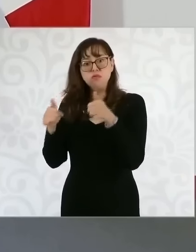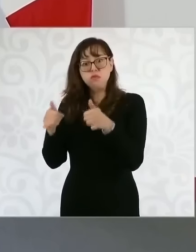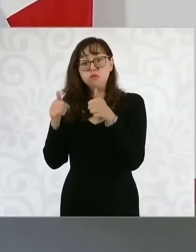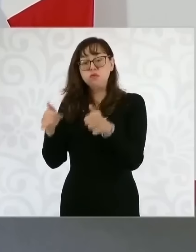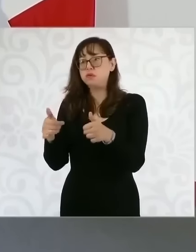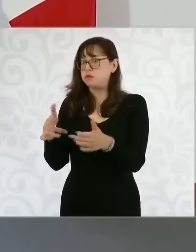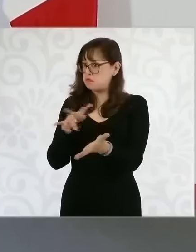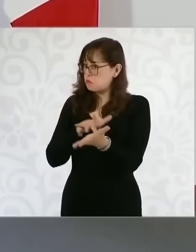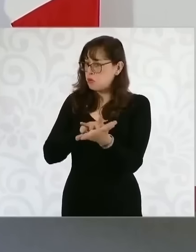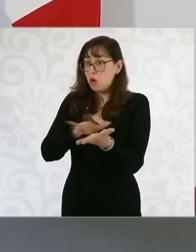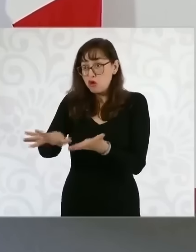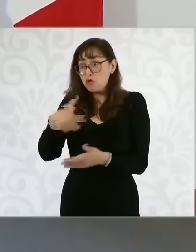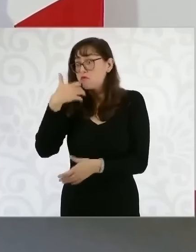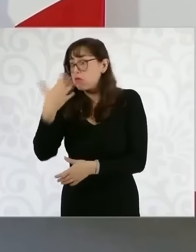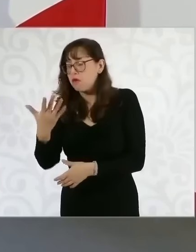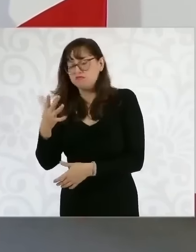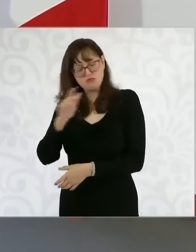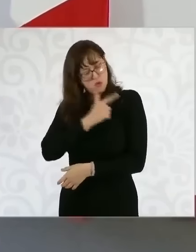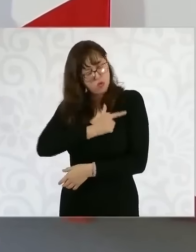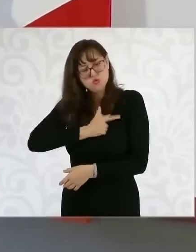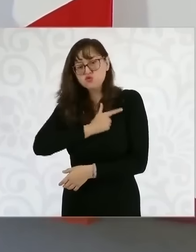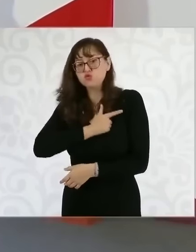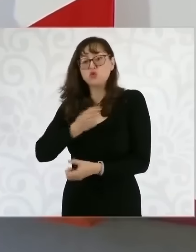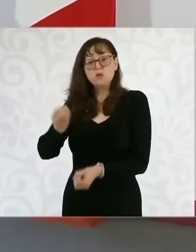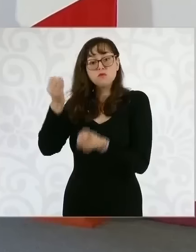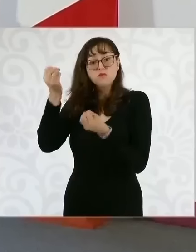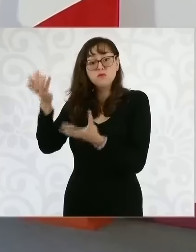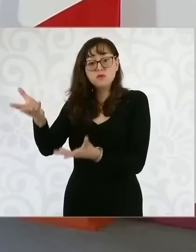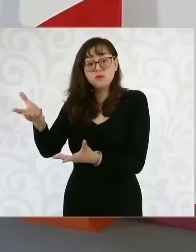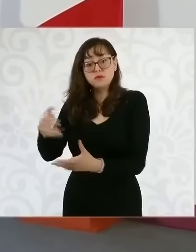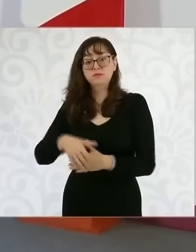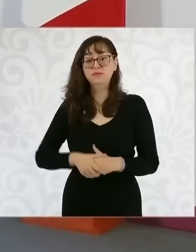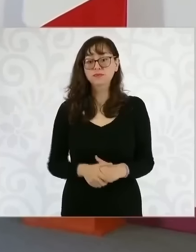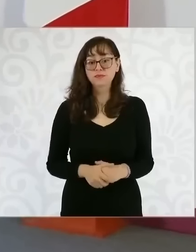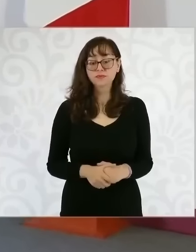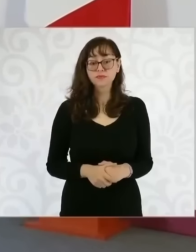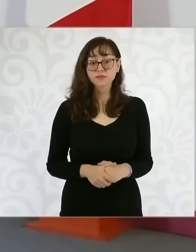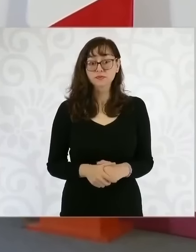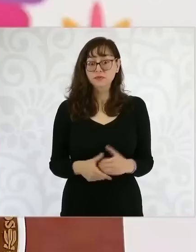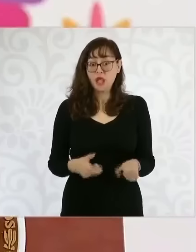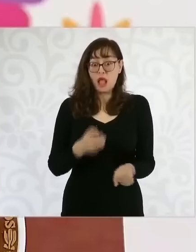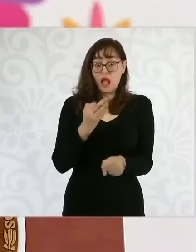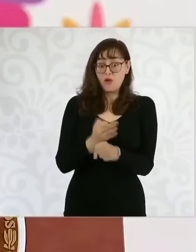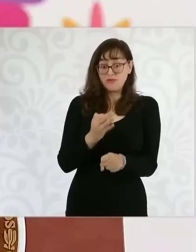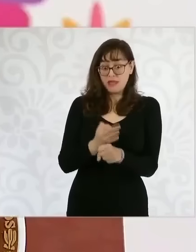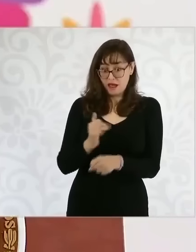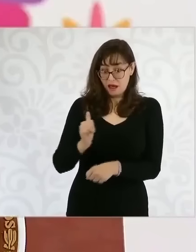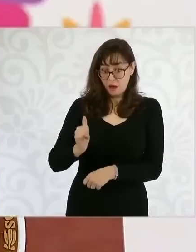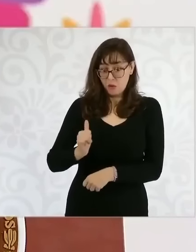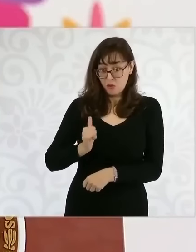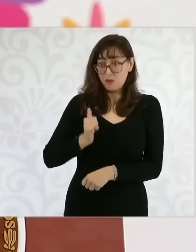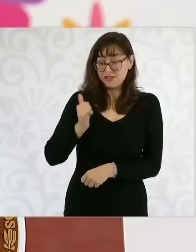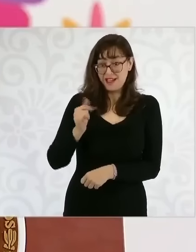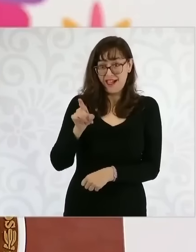nuestra solidaridad y apoyo. Qué bueno. No creo que sea el momento para hablar de